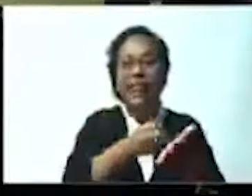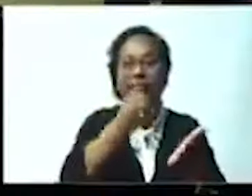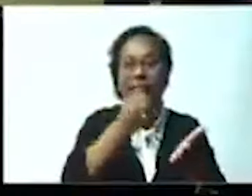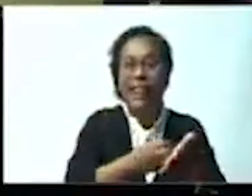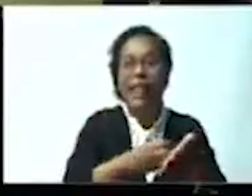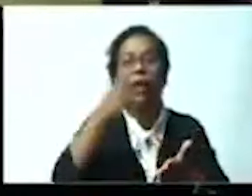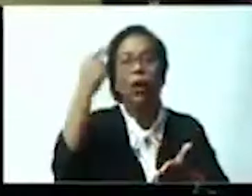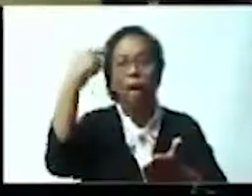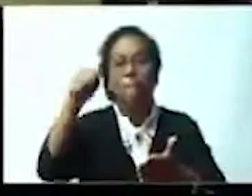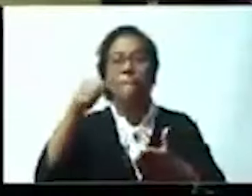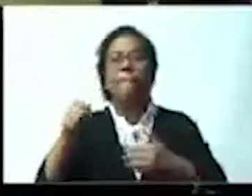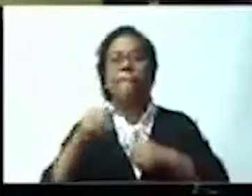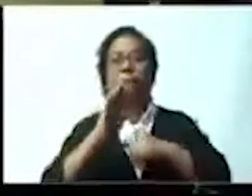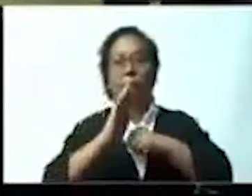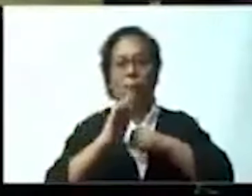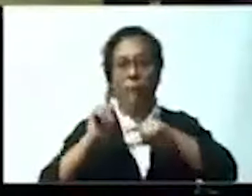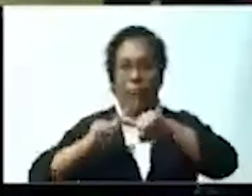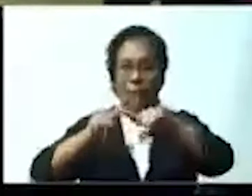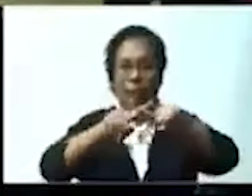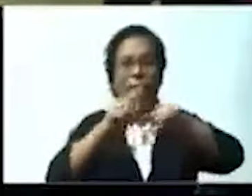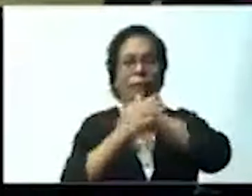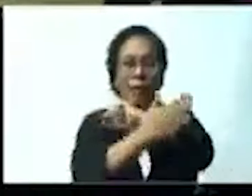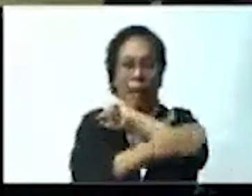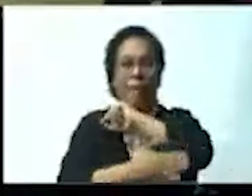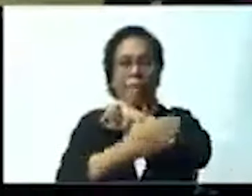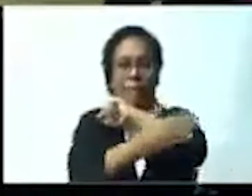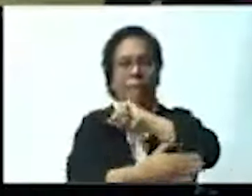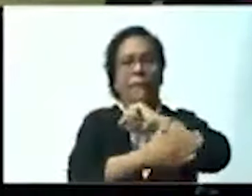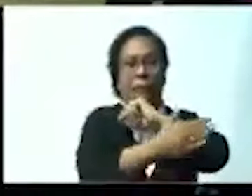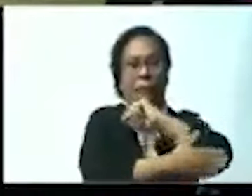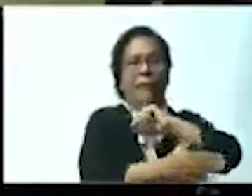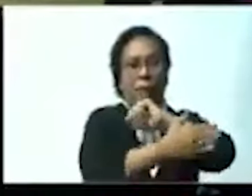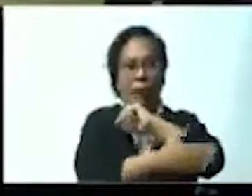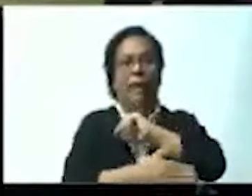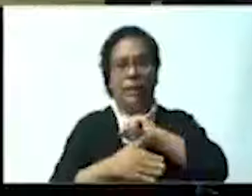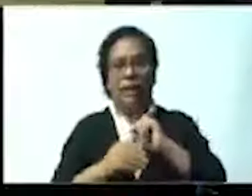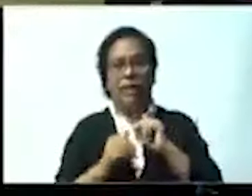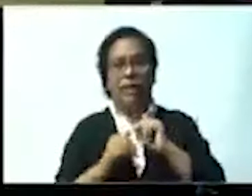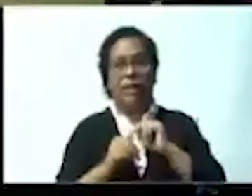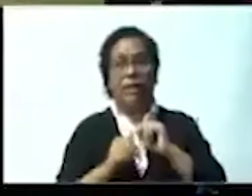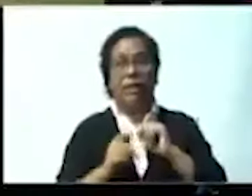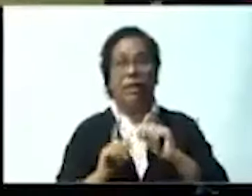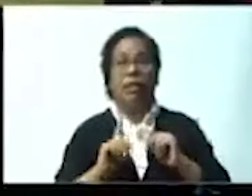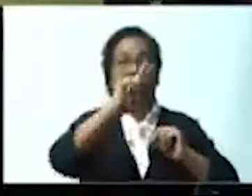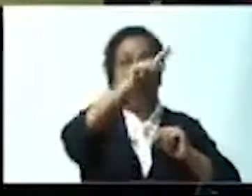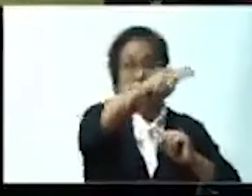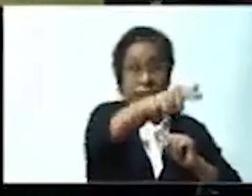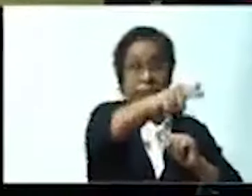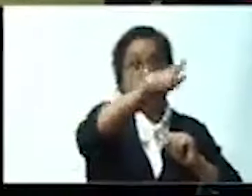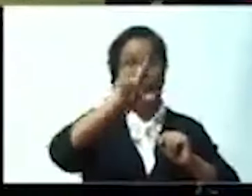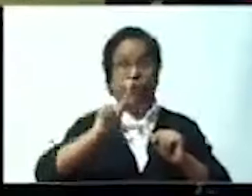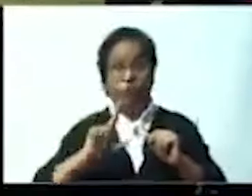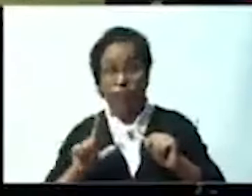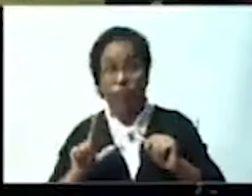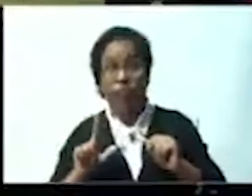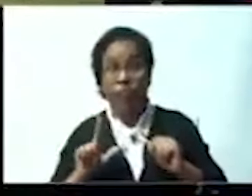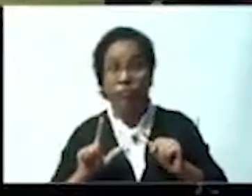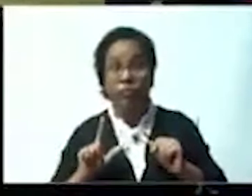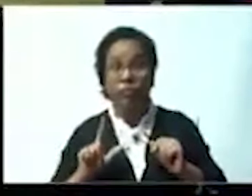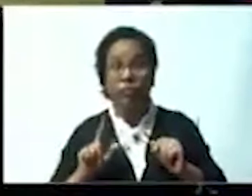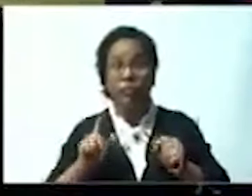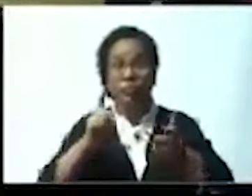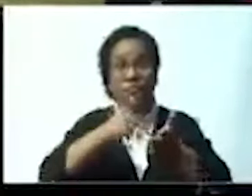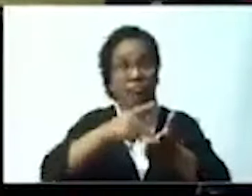la concesionaria o de cuentas de la concesionaria a las entidades financieras y viceversa, extendiéndole tal exención